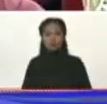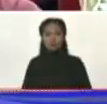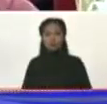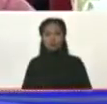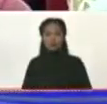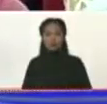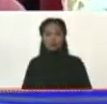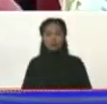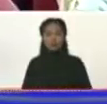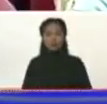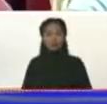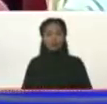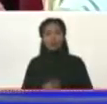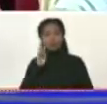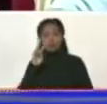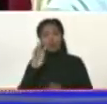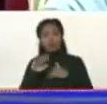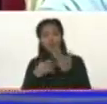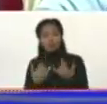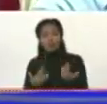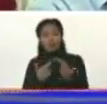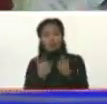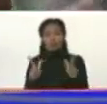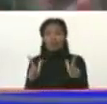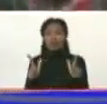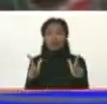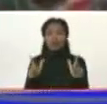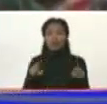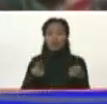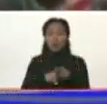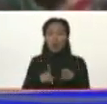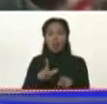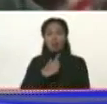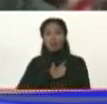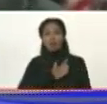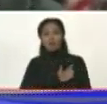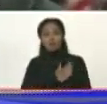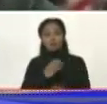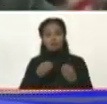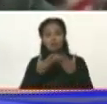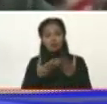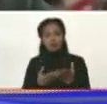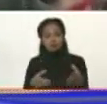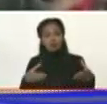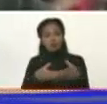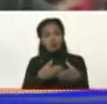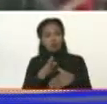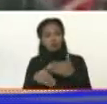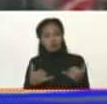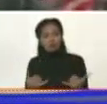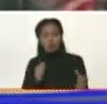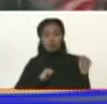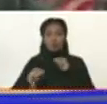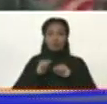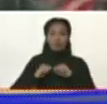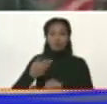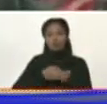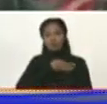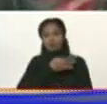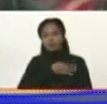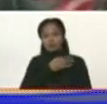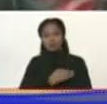Y precisamente liberan a Lula por esa expresión de partidos y de movimientos